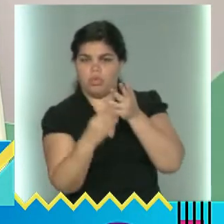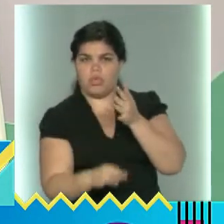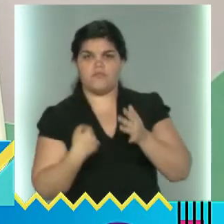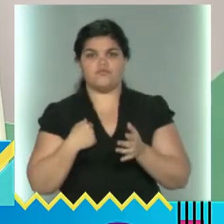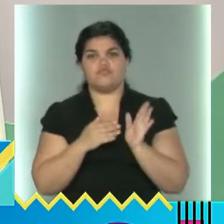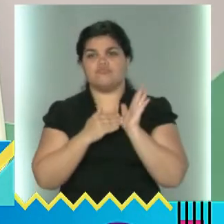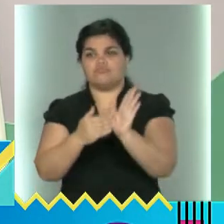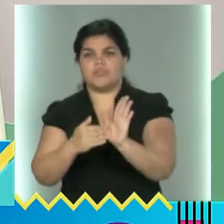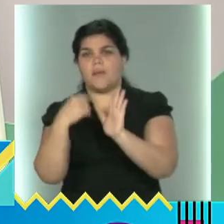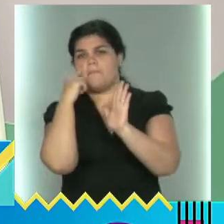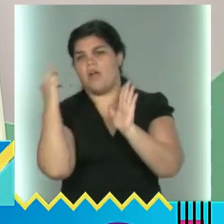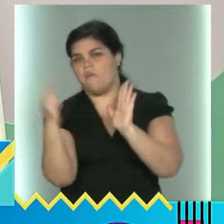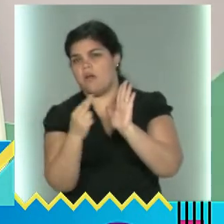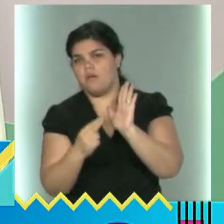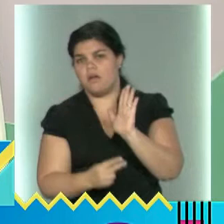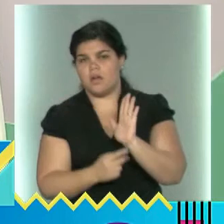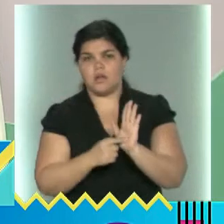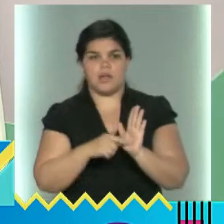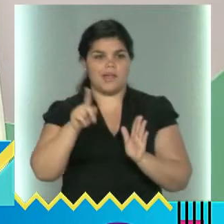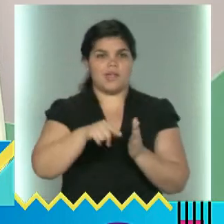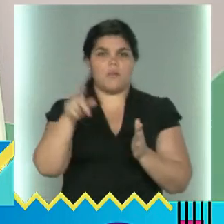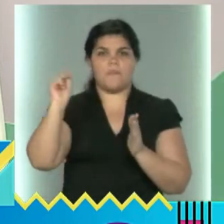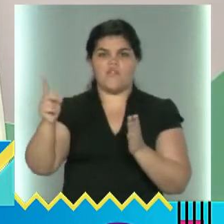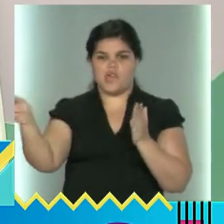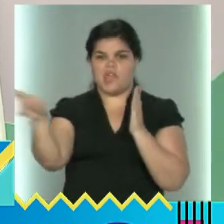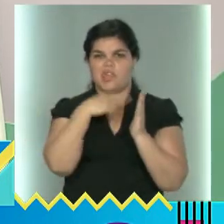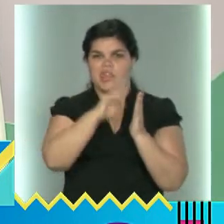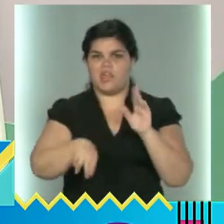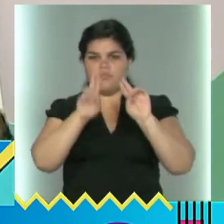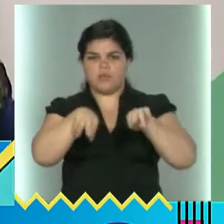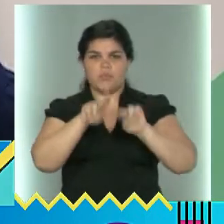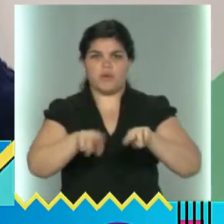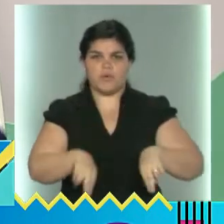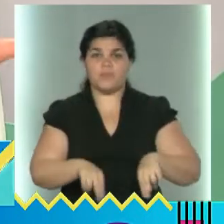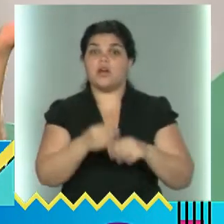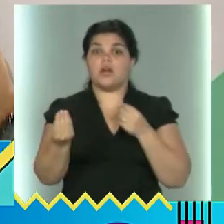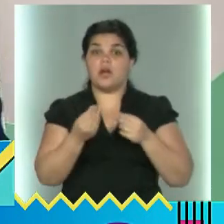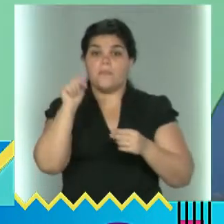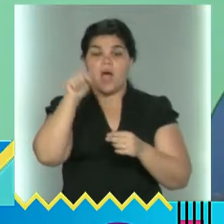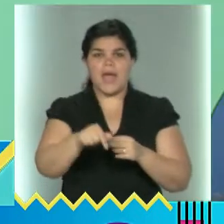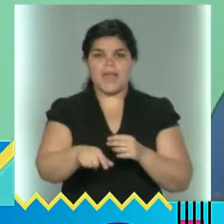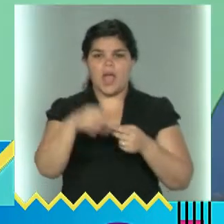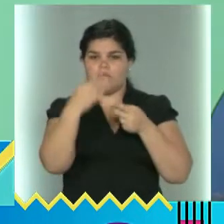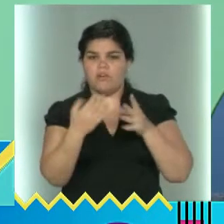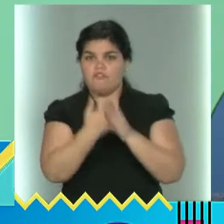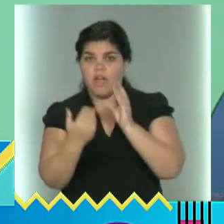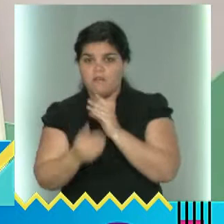para que igual me los viera, pero me tachó todos los errores ortográficos, y ahí más como digo, no tenía la conciencia